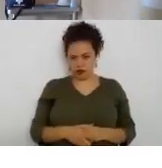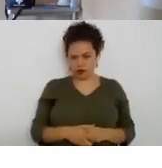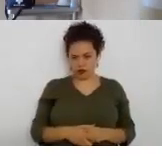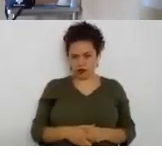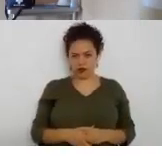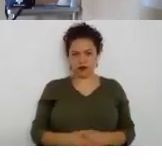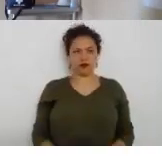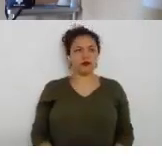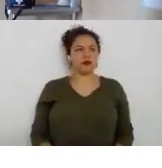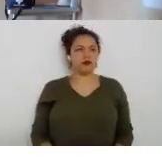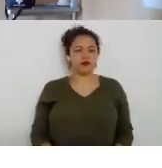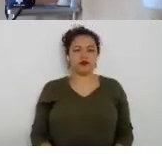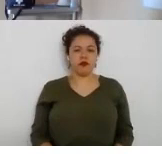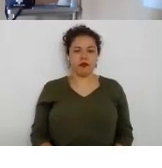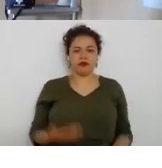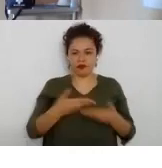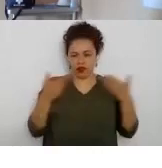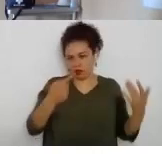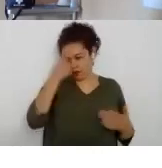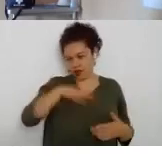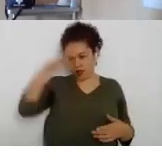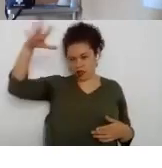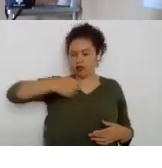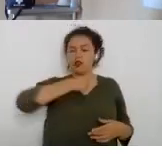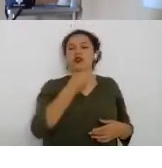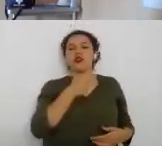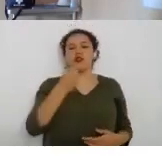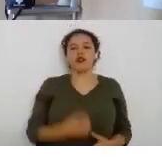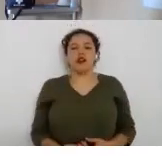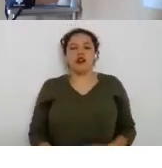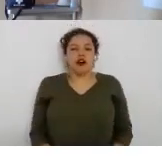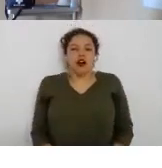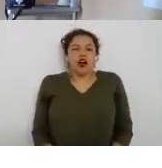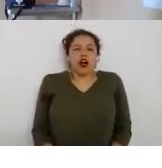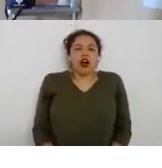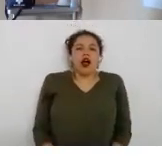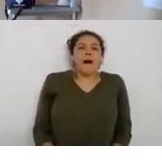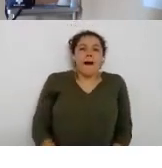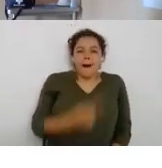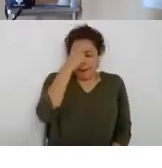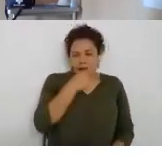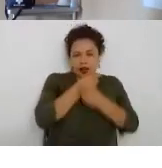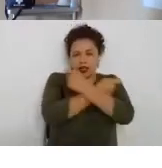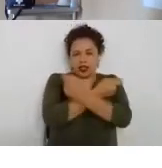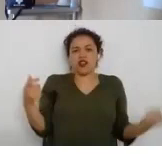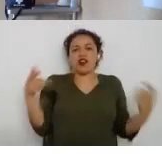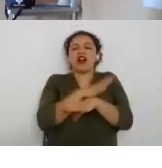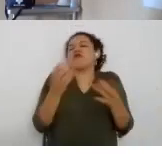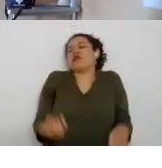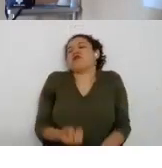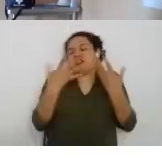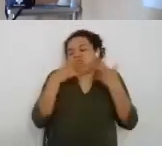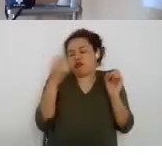Ahora bien, esto es para adultos. ¿En qué creen que cambie para un niño o un infante,